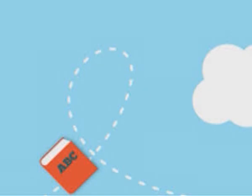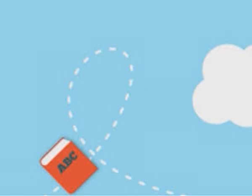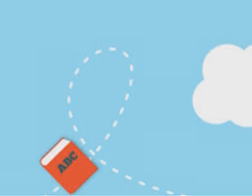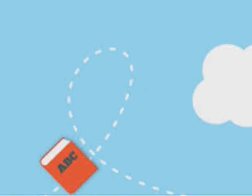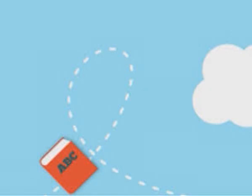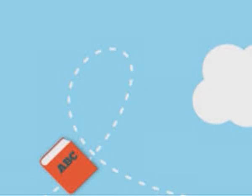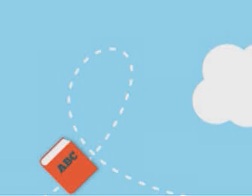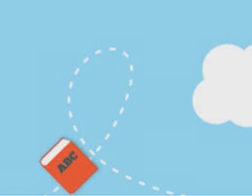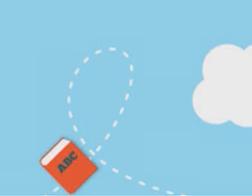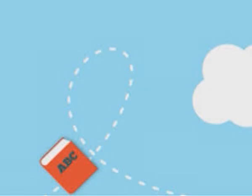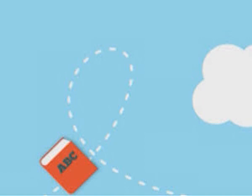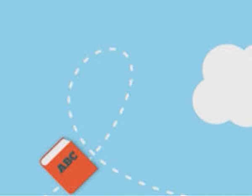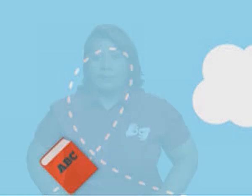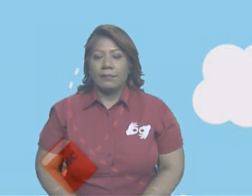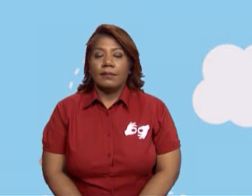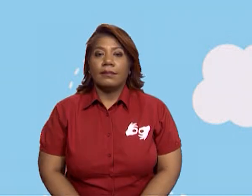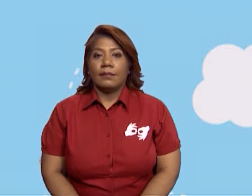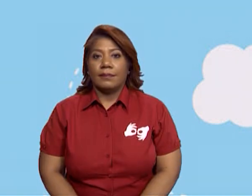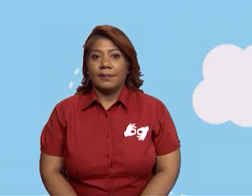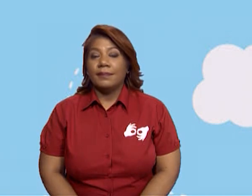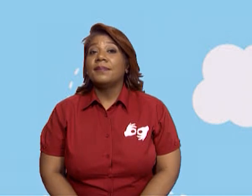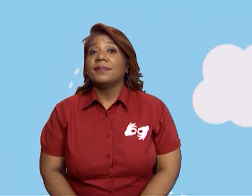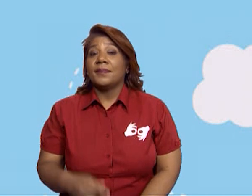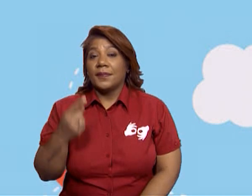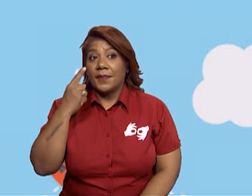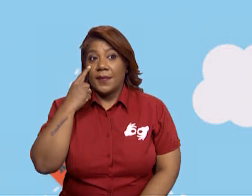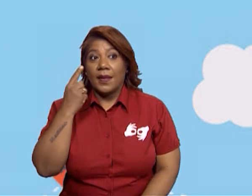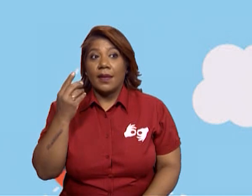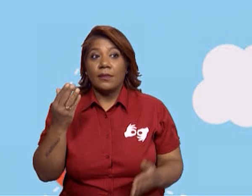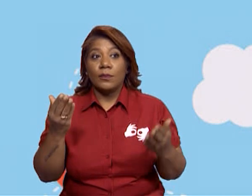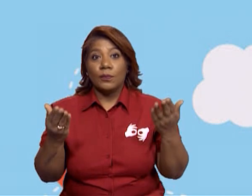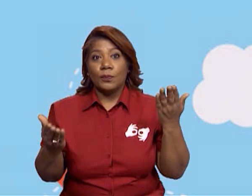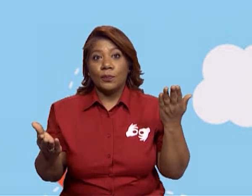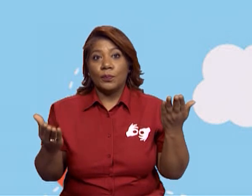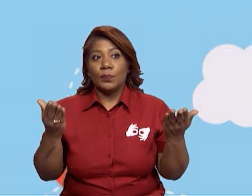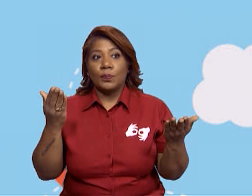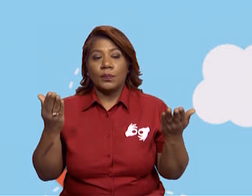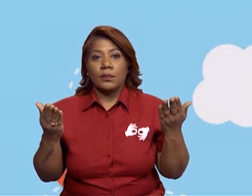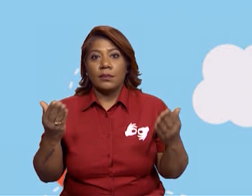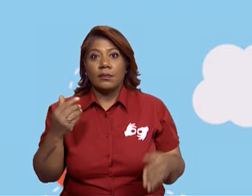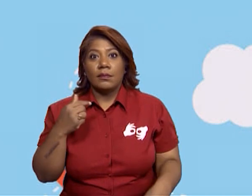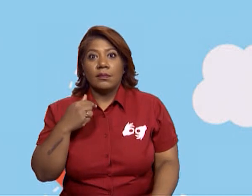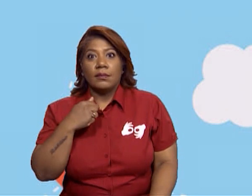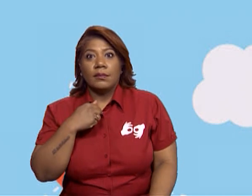peso y si la balanza tiene el mismo equilibrio. Carlita